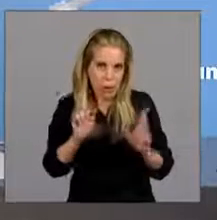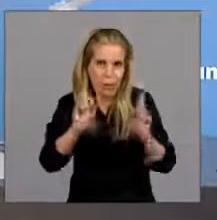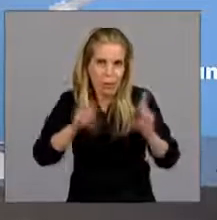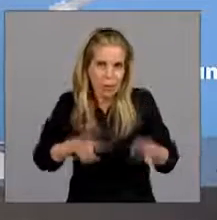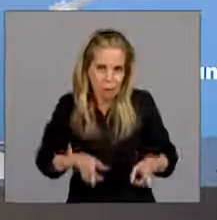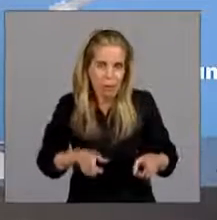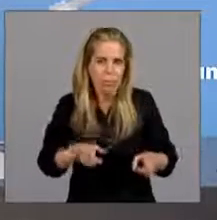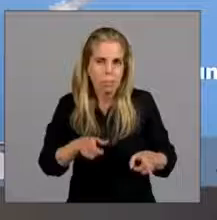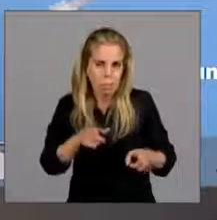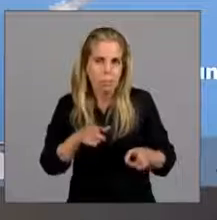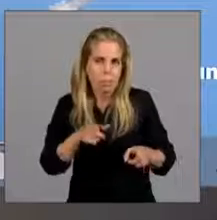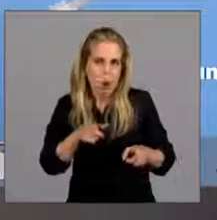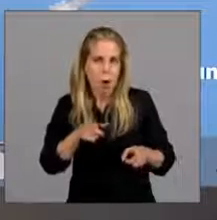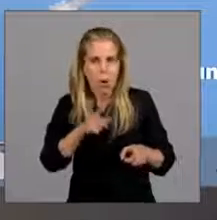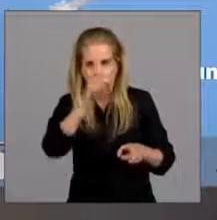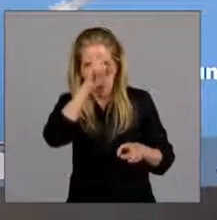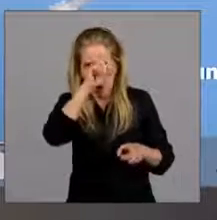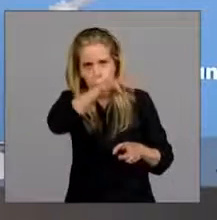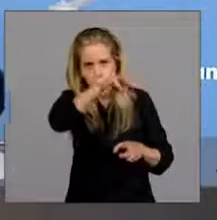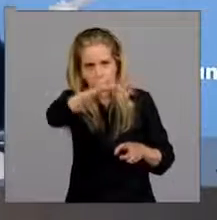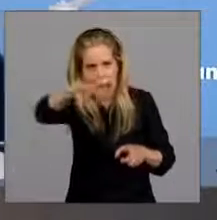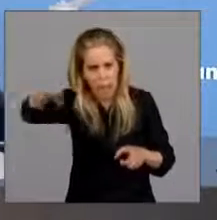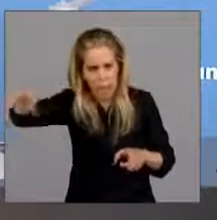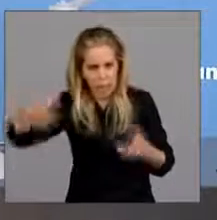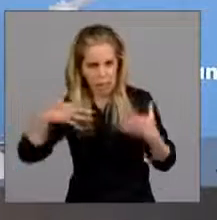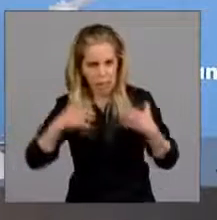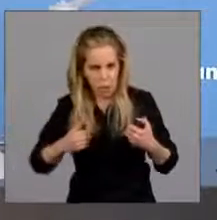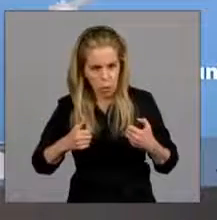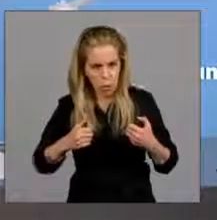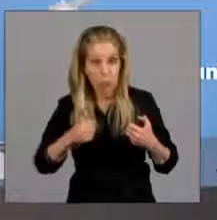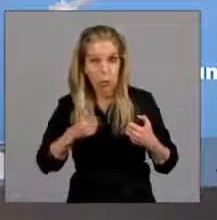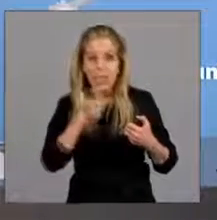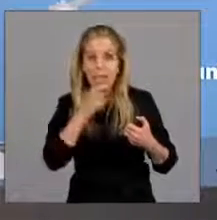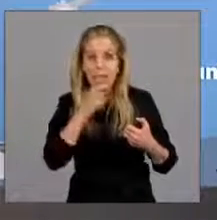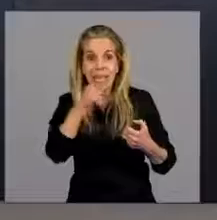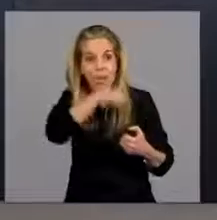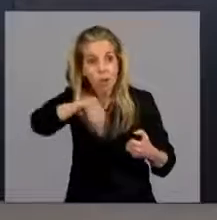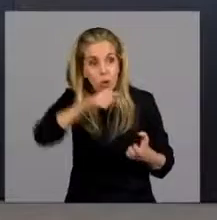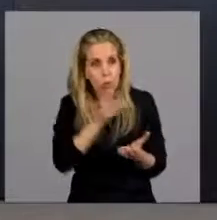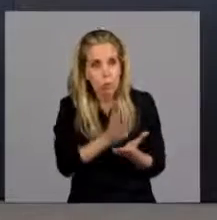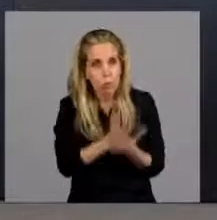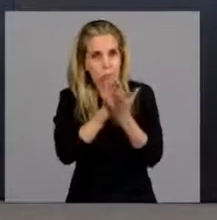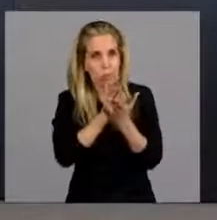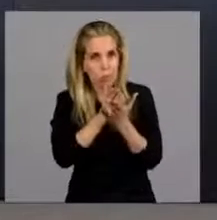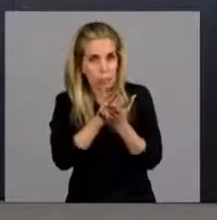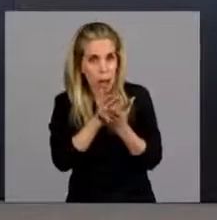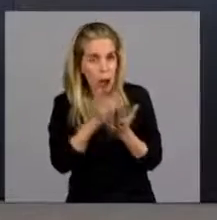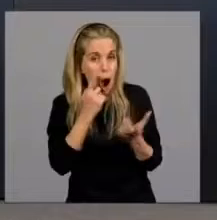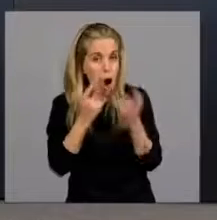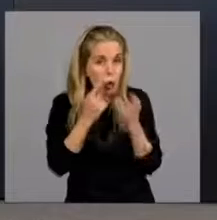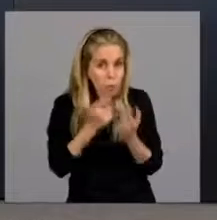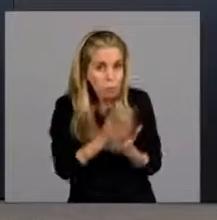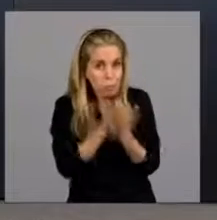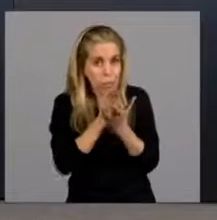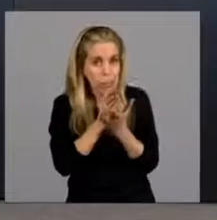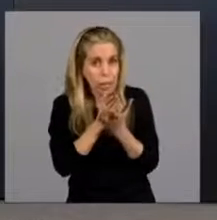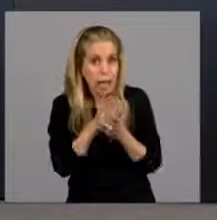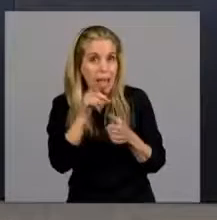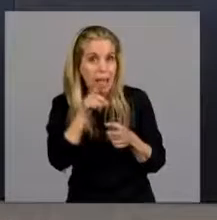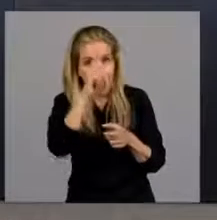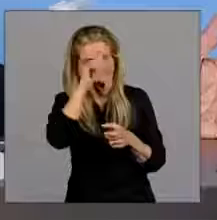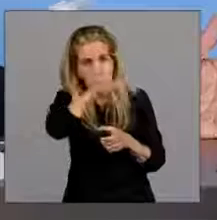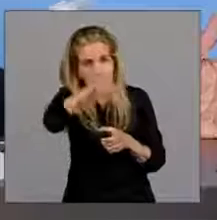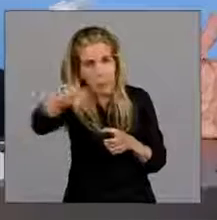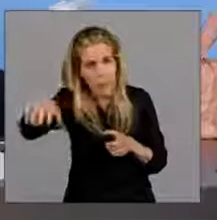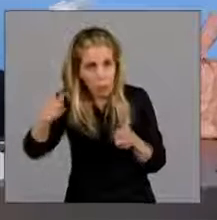hemos organizado un sistema de salud que si somos estrictos en el cumplimiento, como planteó Horacio, como planteó Axel,